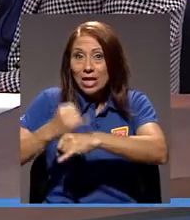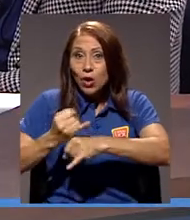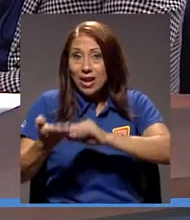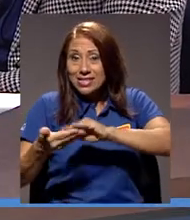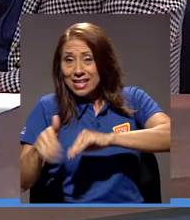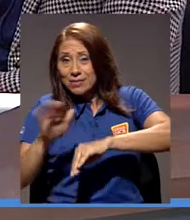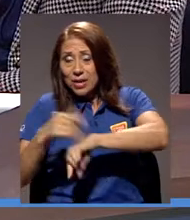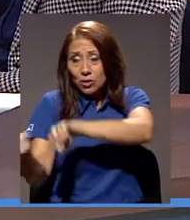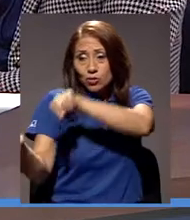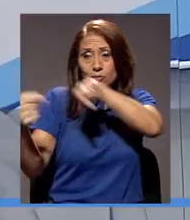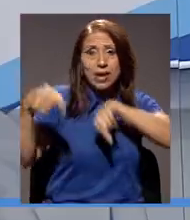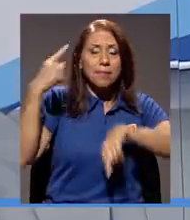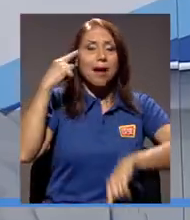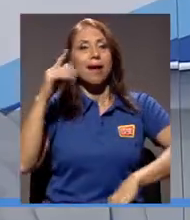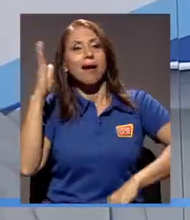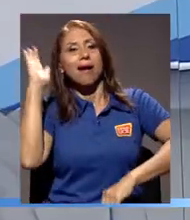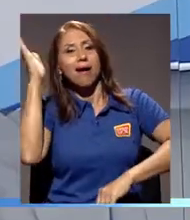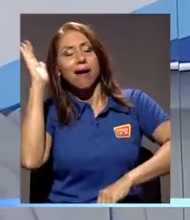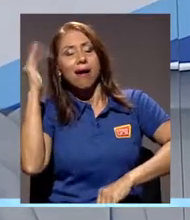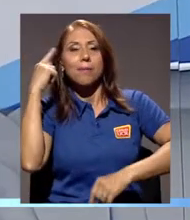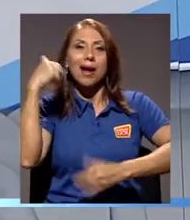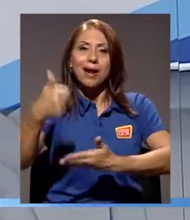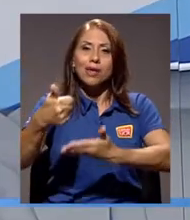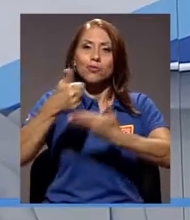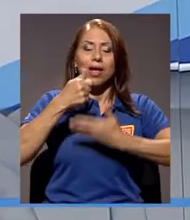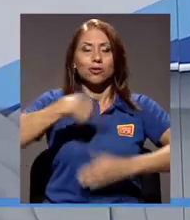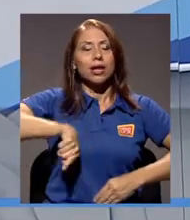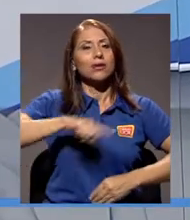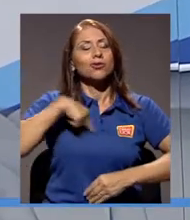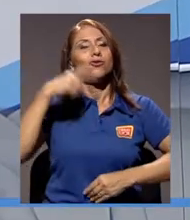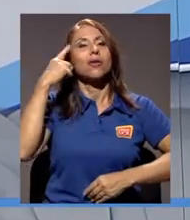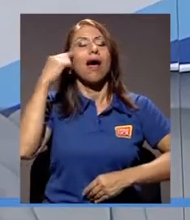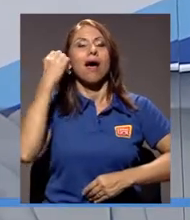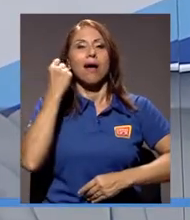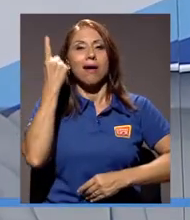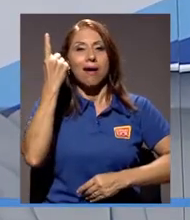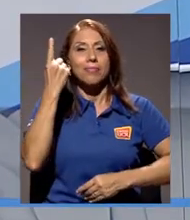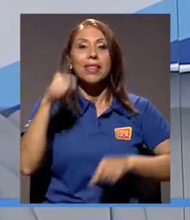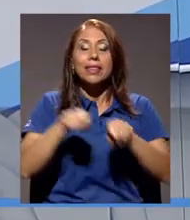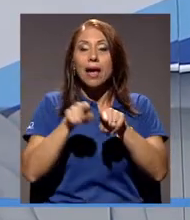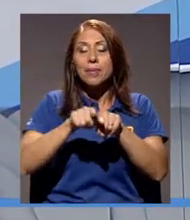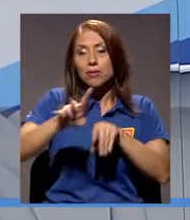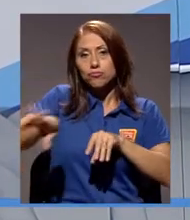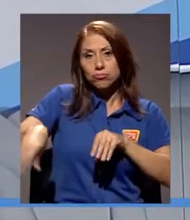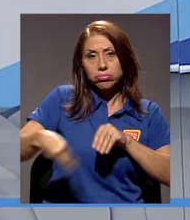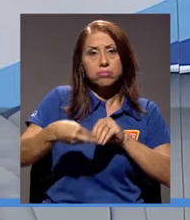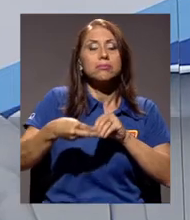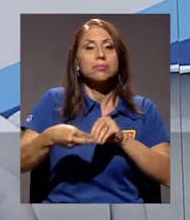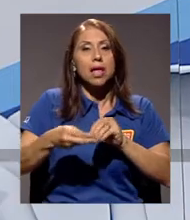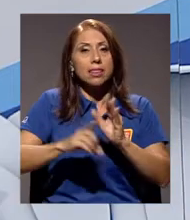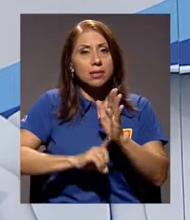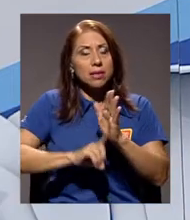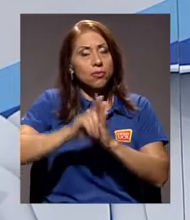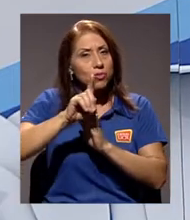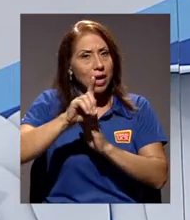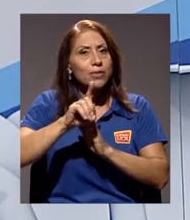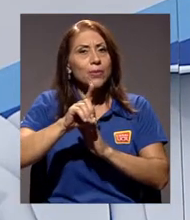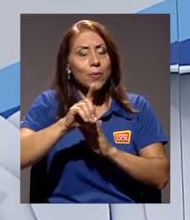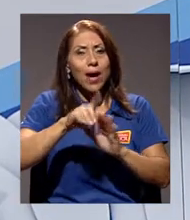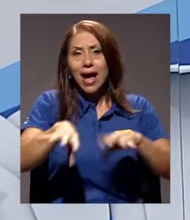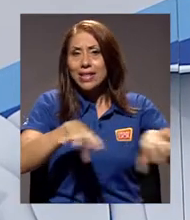conferencias magistrales para ayudarnos a ampliar el horizonte adicionalmente además estamos desarrollando siempre